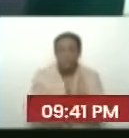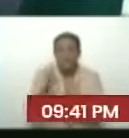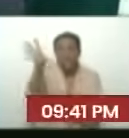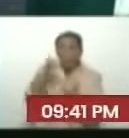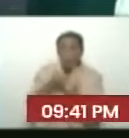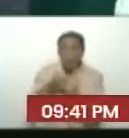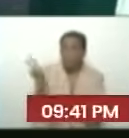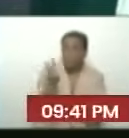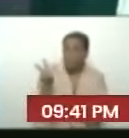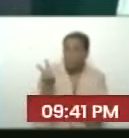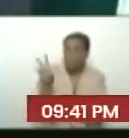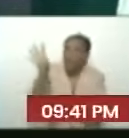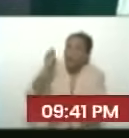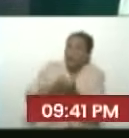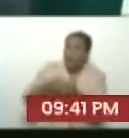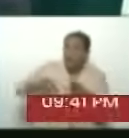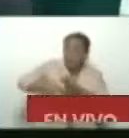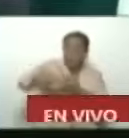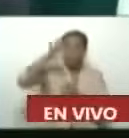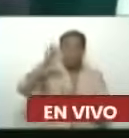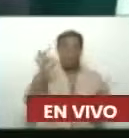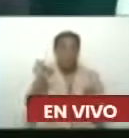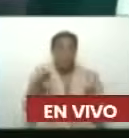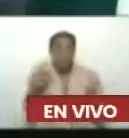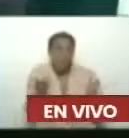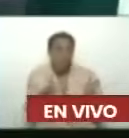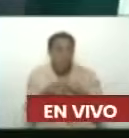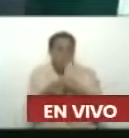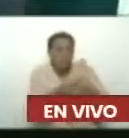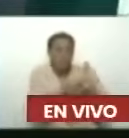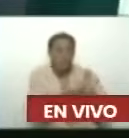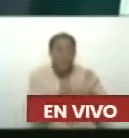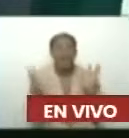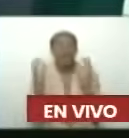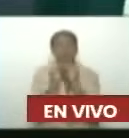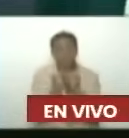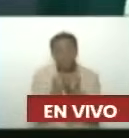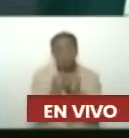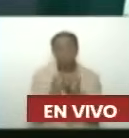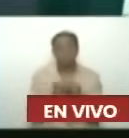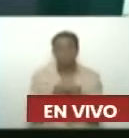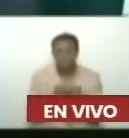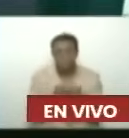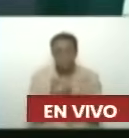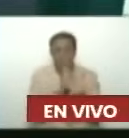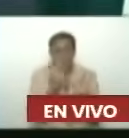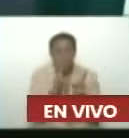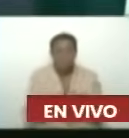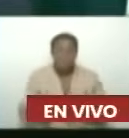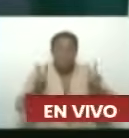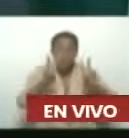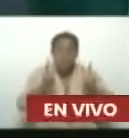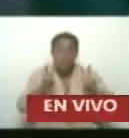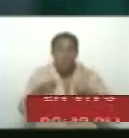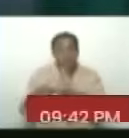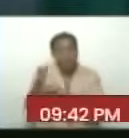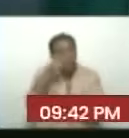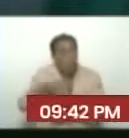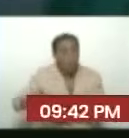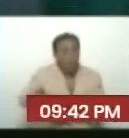país de los que nos ha tocado, con el que más logramos conectar y con los que más coincidimos con los valores que rigen a su